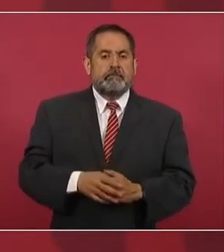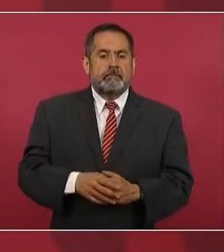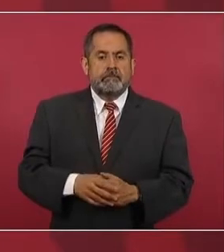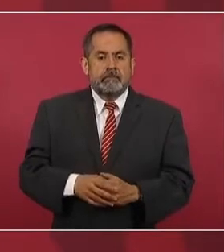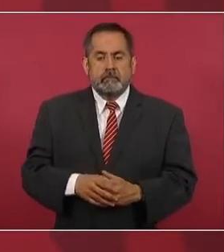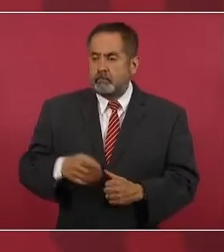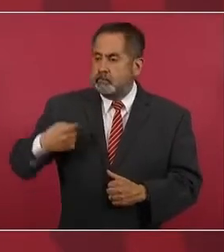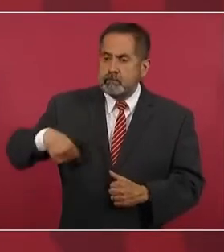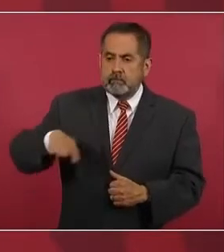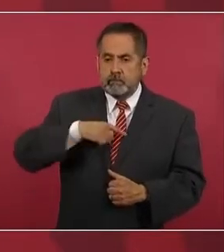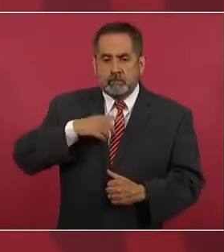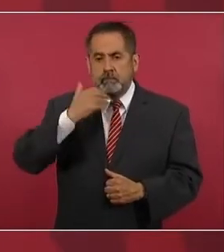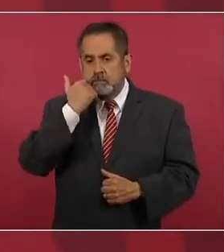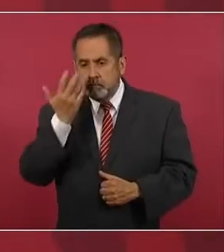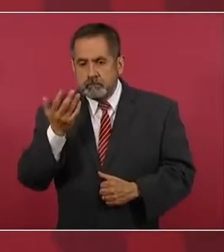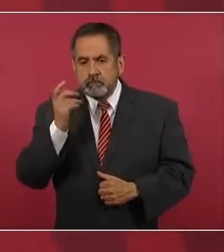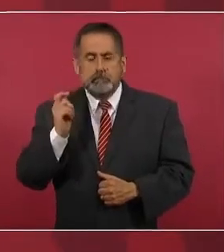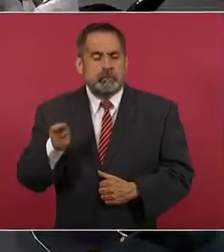queremos